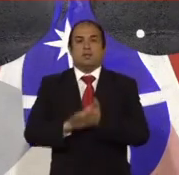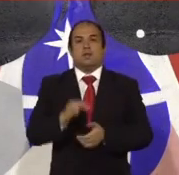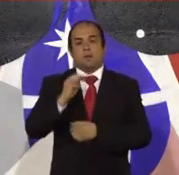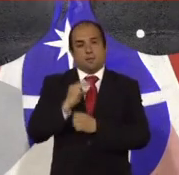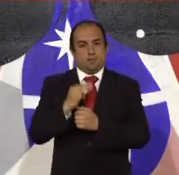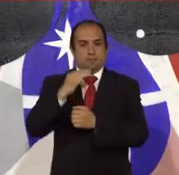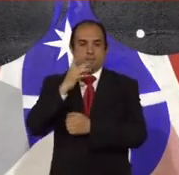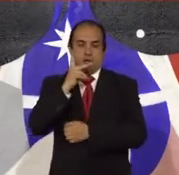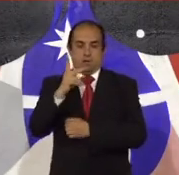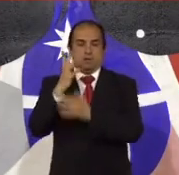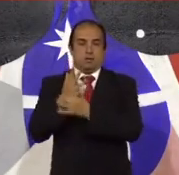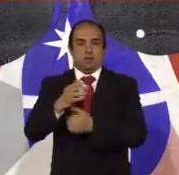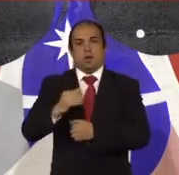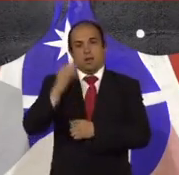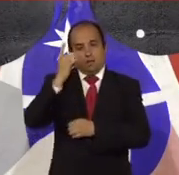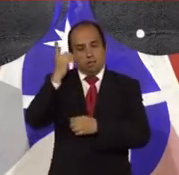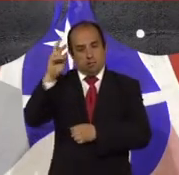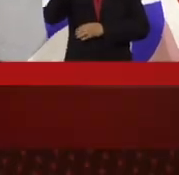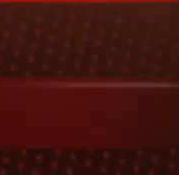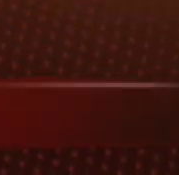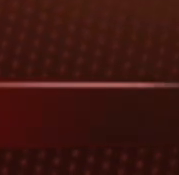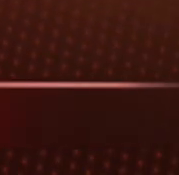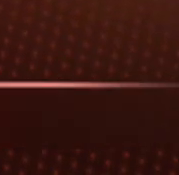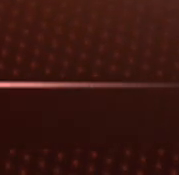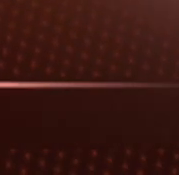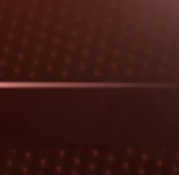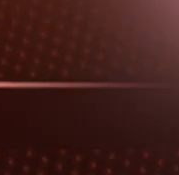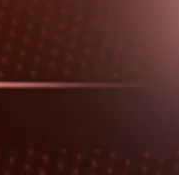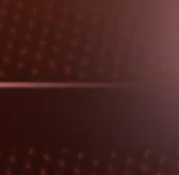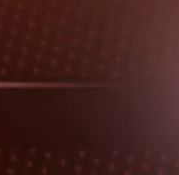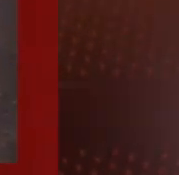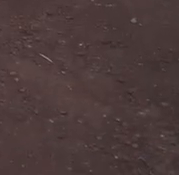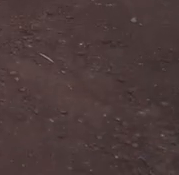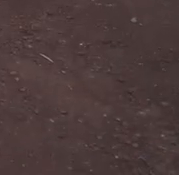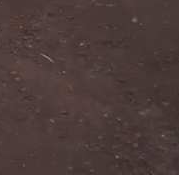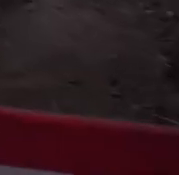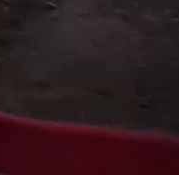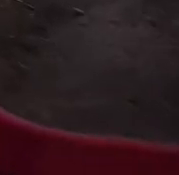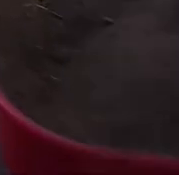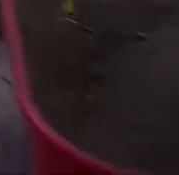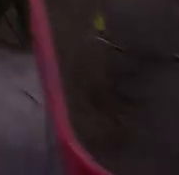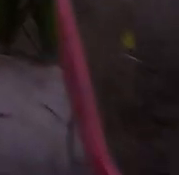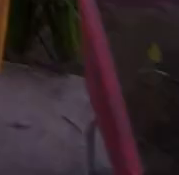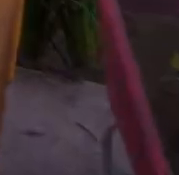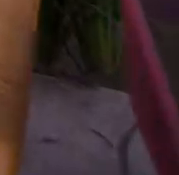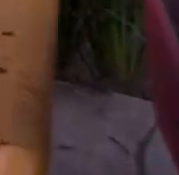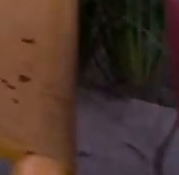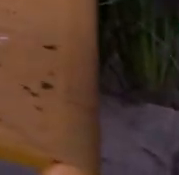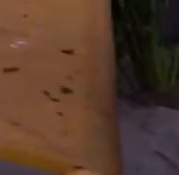la doctora Claudia Sheinbaum Pardo, jefa de gobierno de la Ciudad de México.